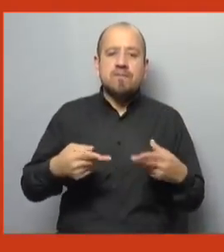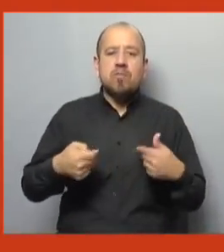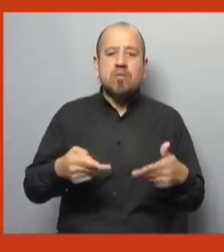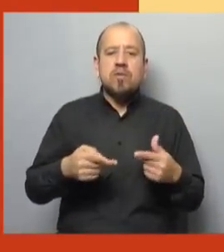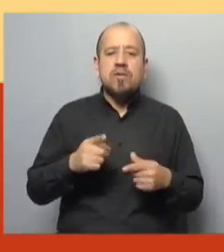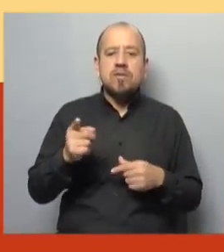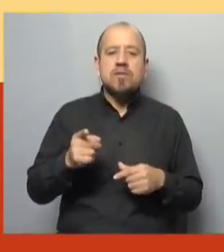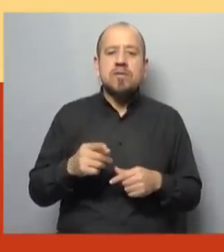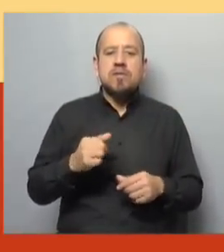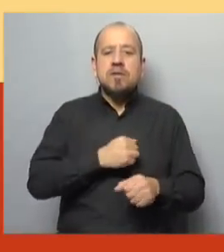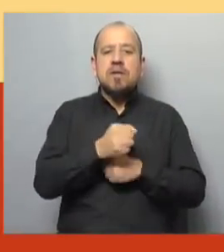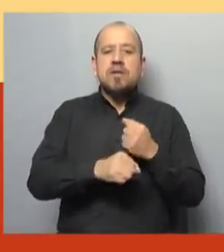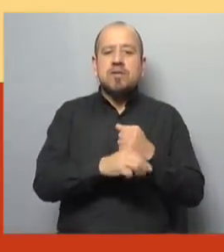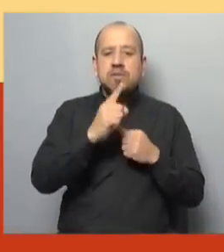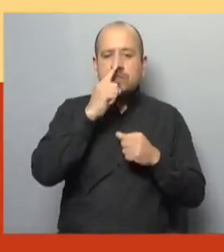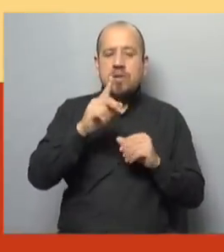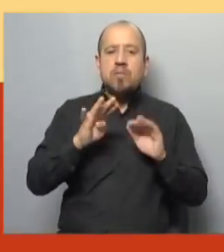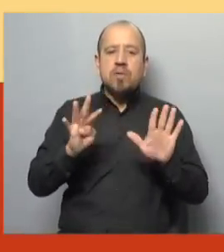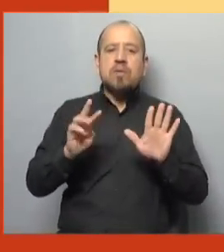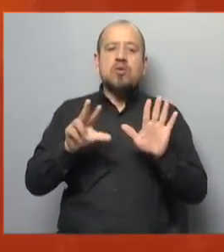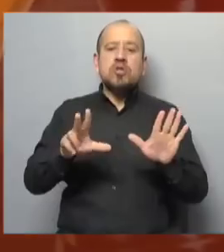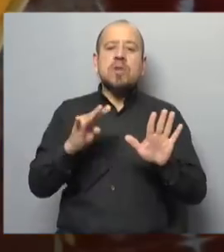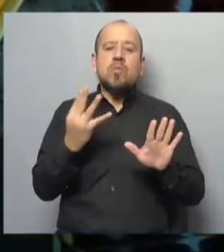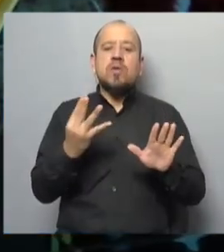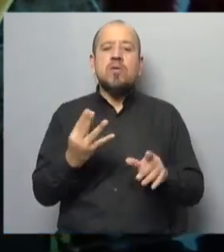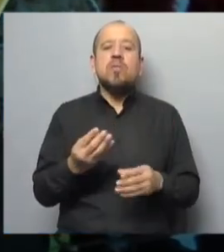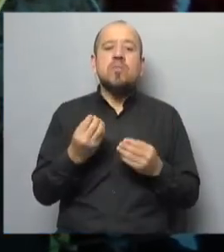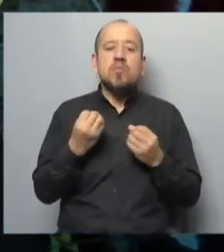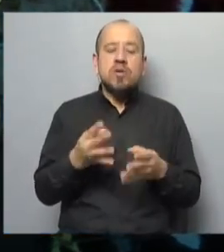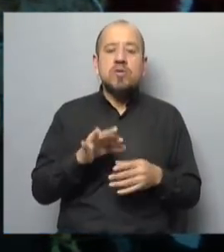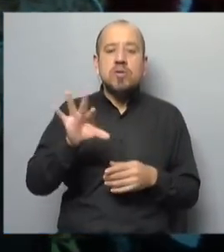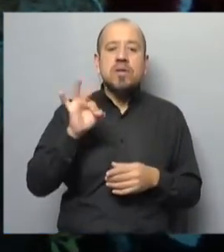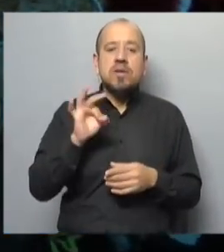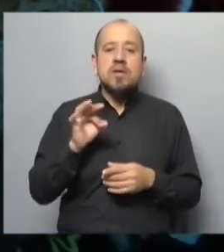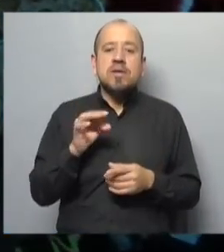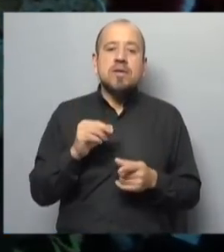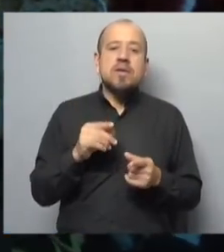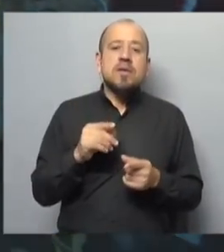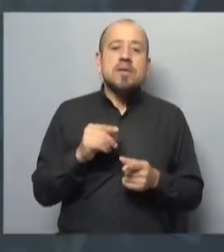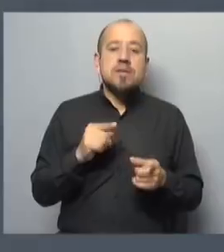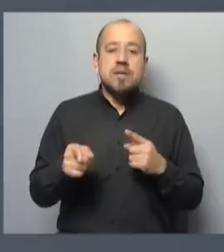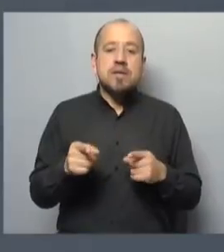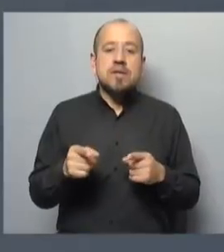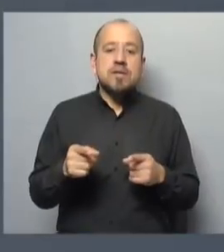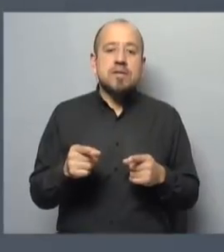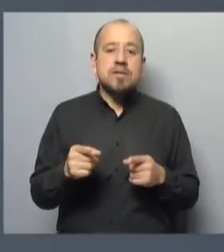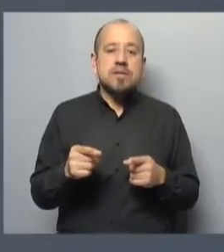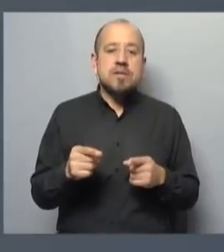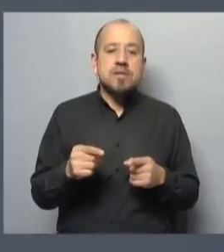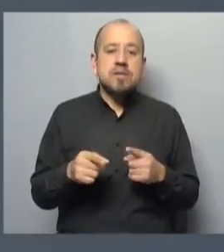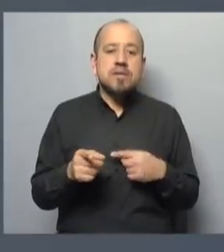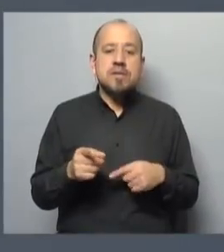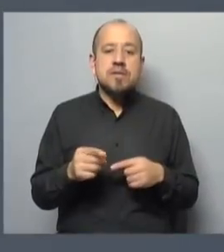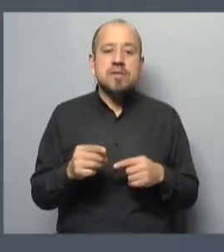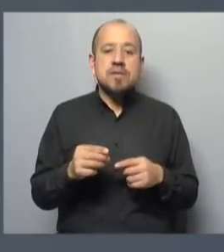año 84 85 y por eso la elegí y en esa órbita incluso compartíamos con mi hermano que ya no lo tenemos